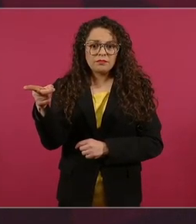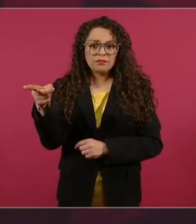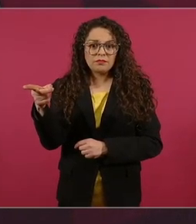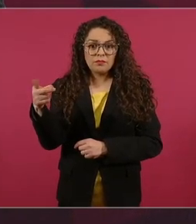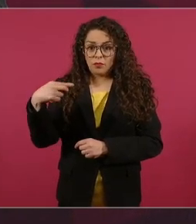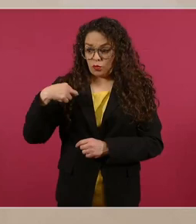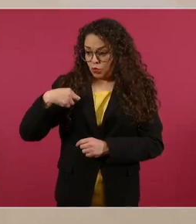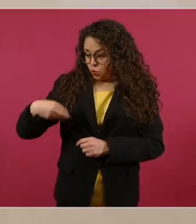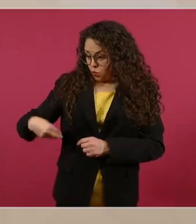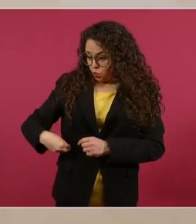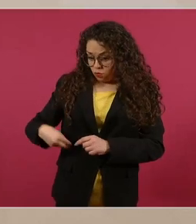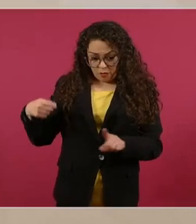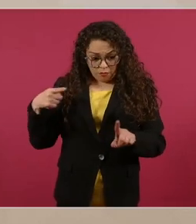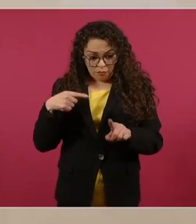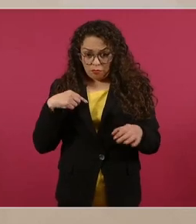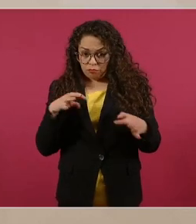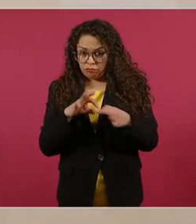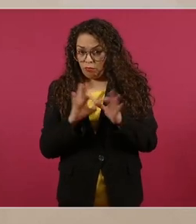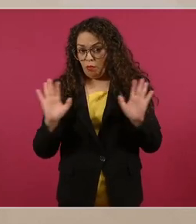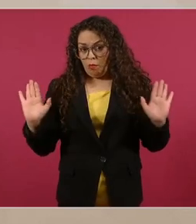esto,